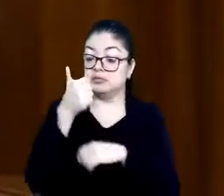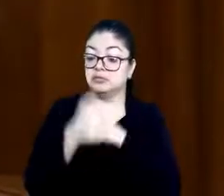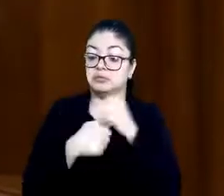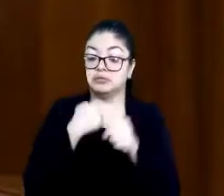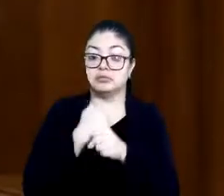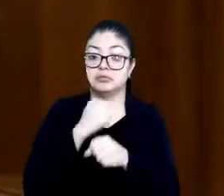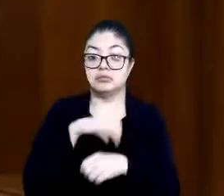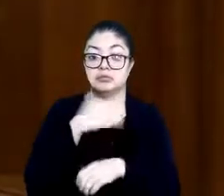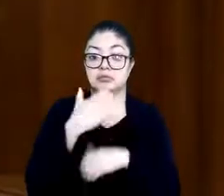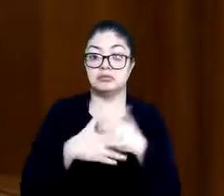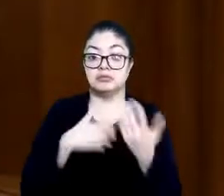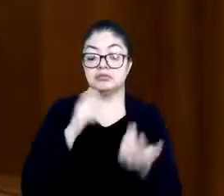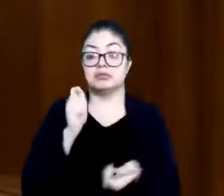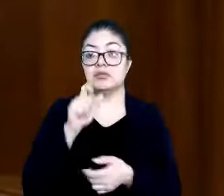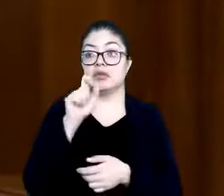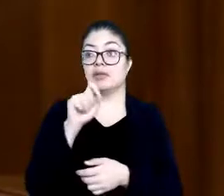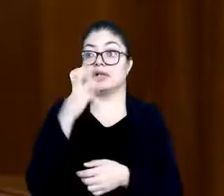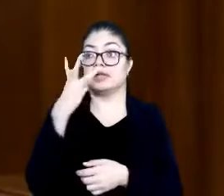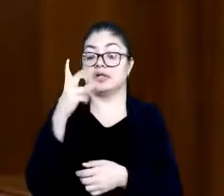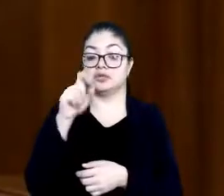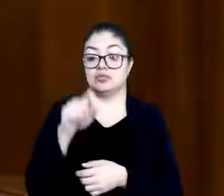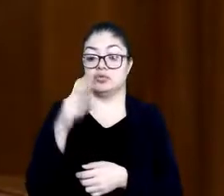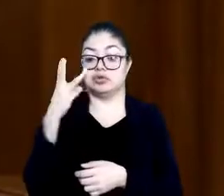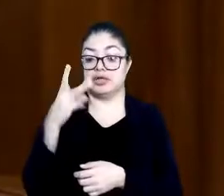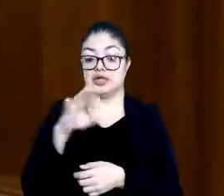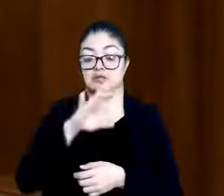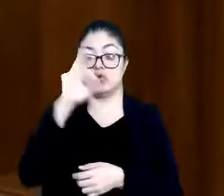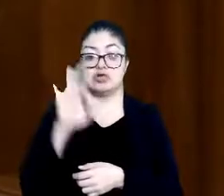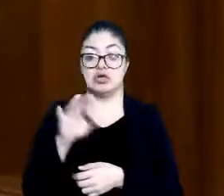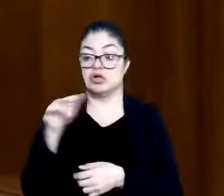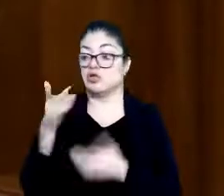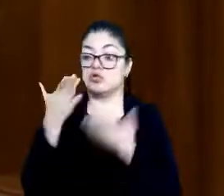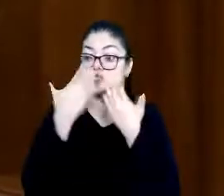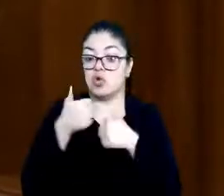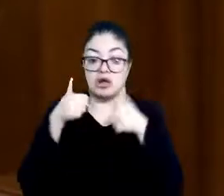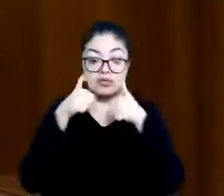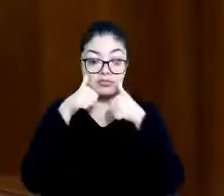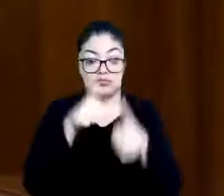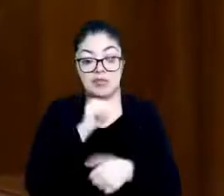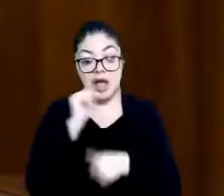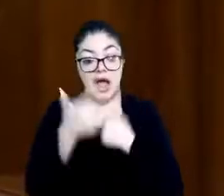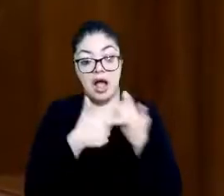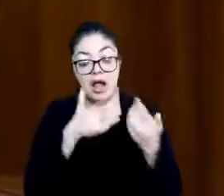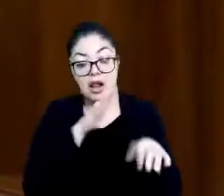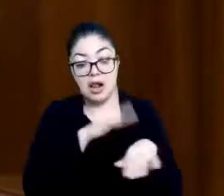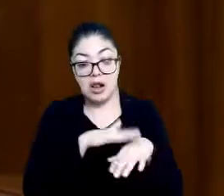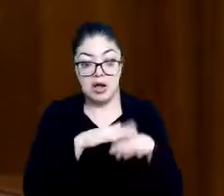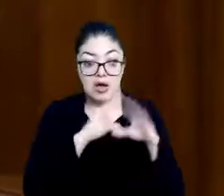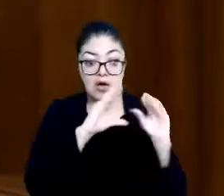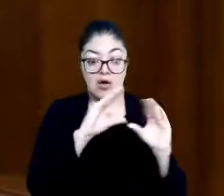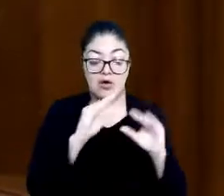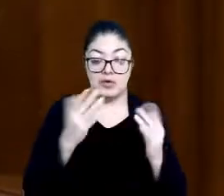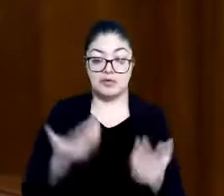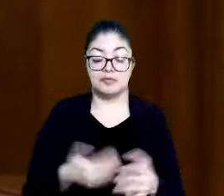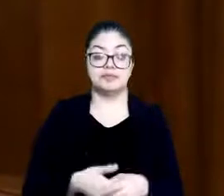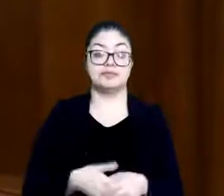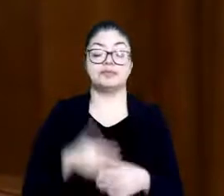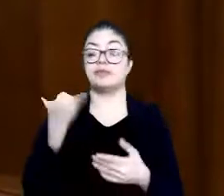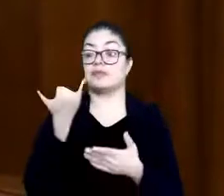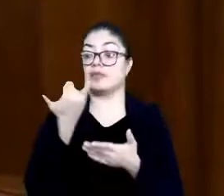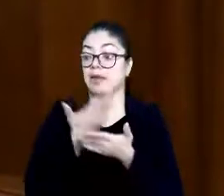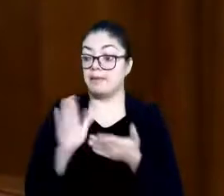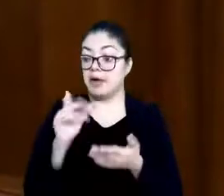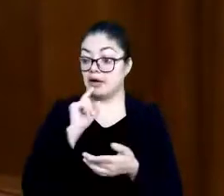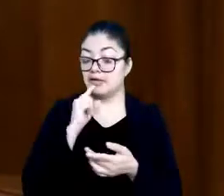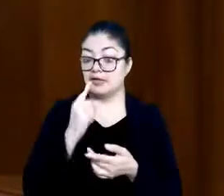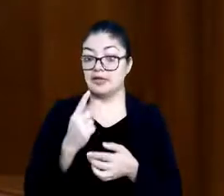años y que el 23.3% no recibe ningún tipo de instrucción. Además, señala que